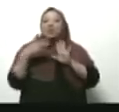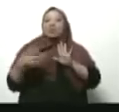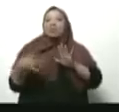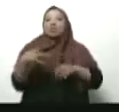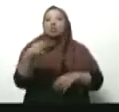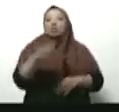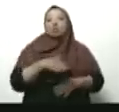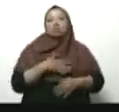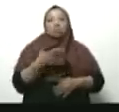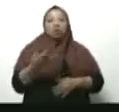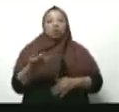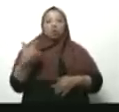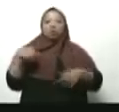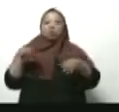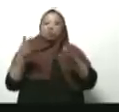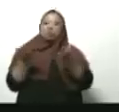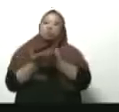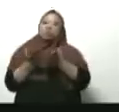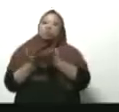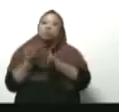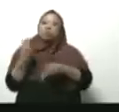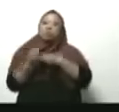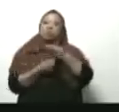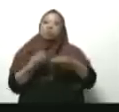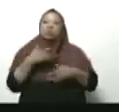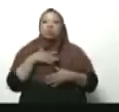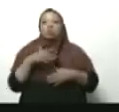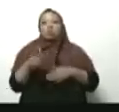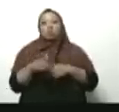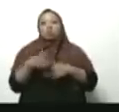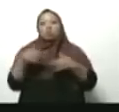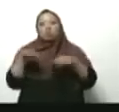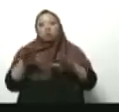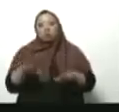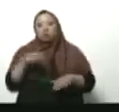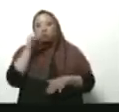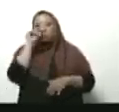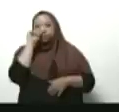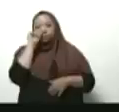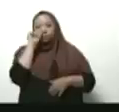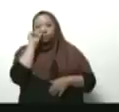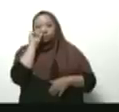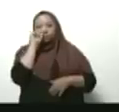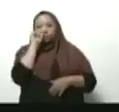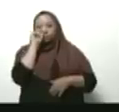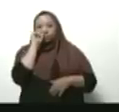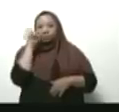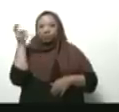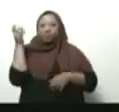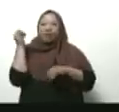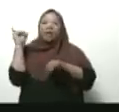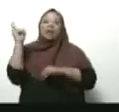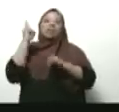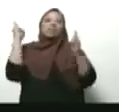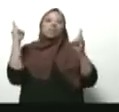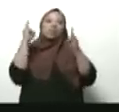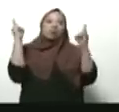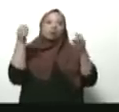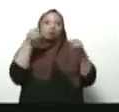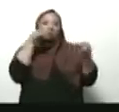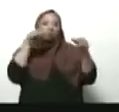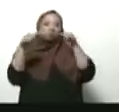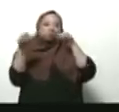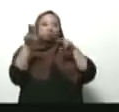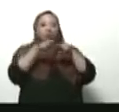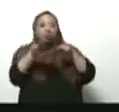ante cualquier acto que le genere incomodidad supervisar la navegación de los niños niñas adolescentes en las